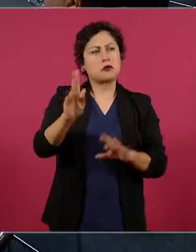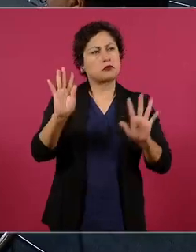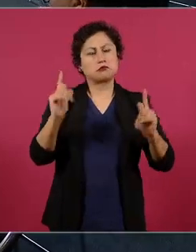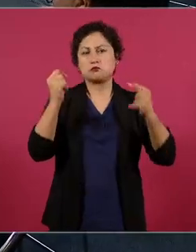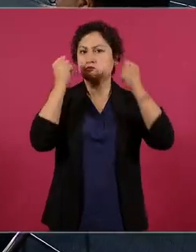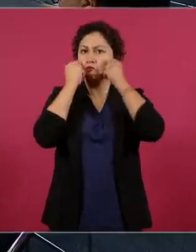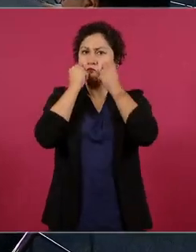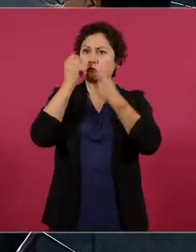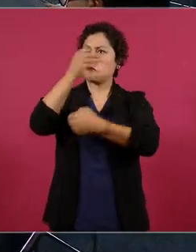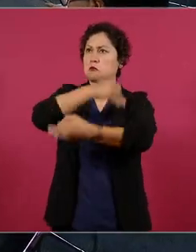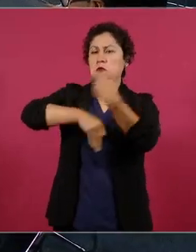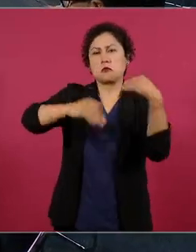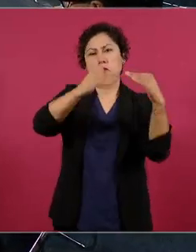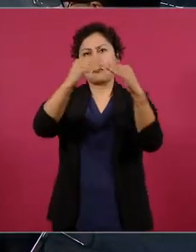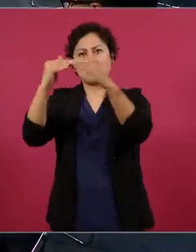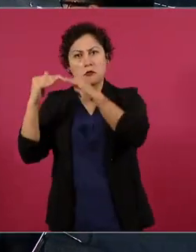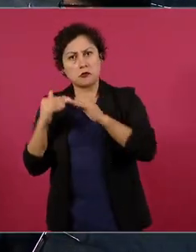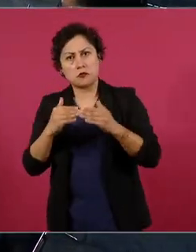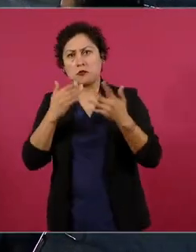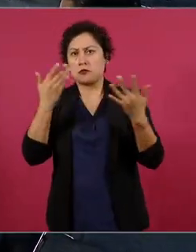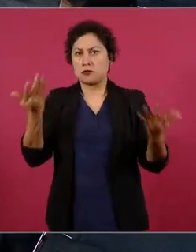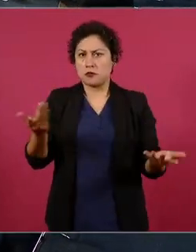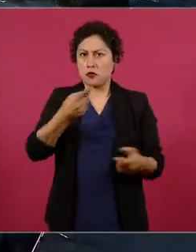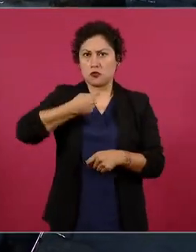Imagínense cuánto nos ha